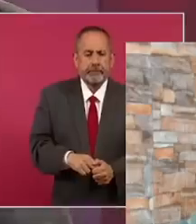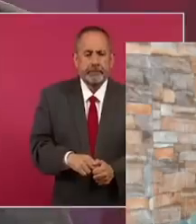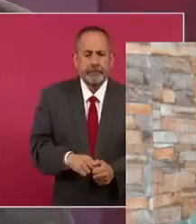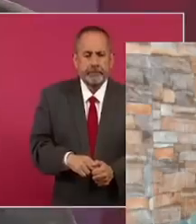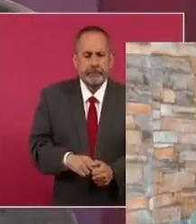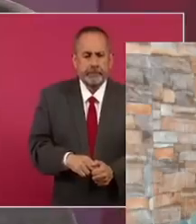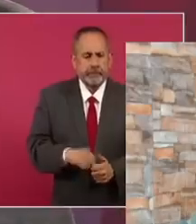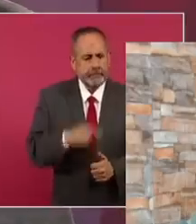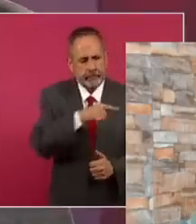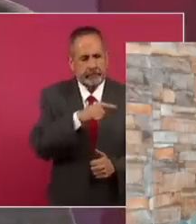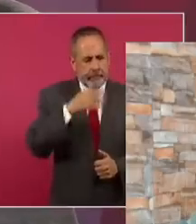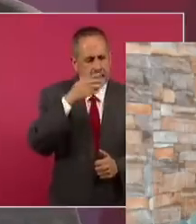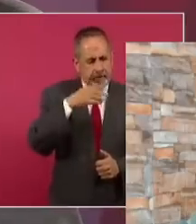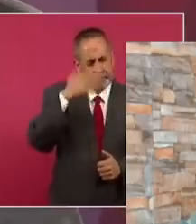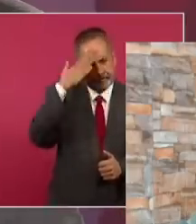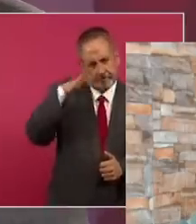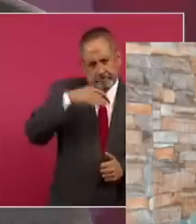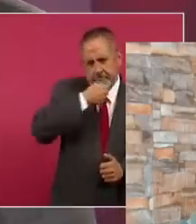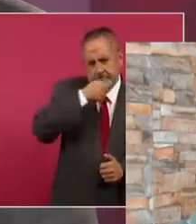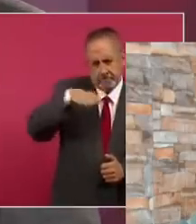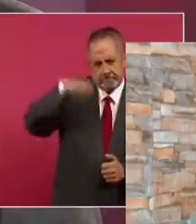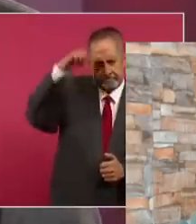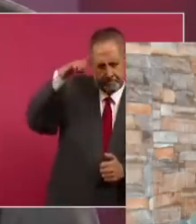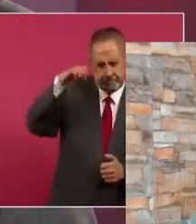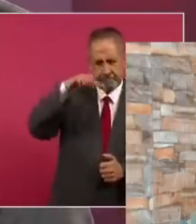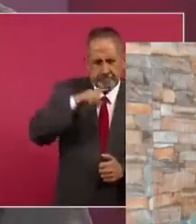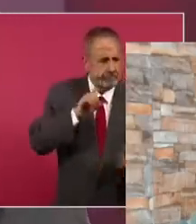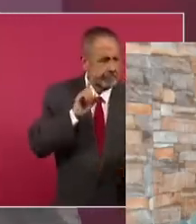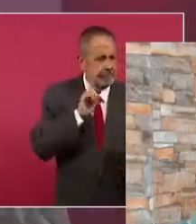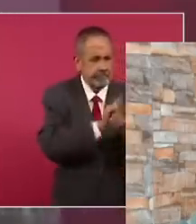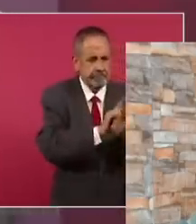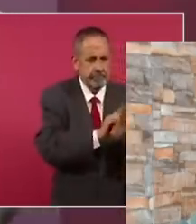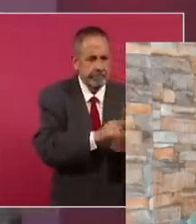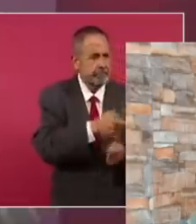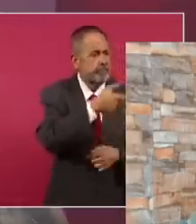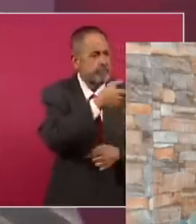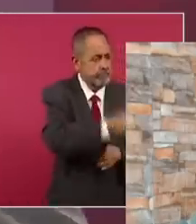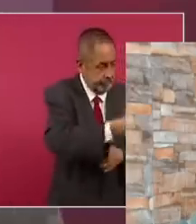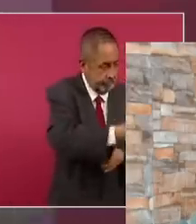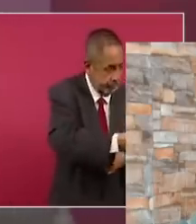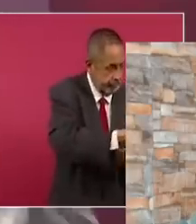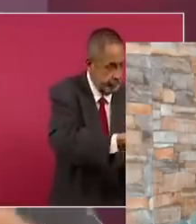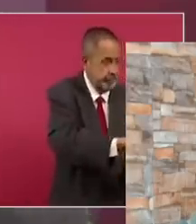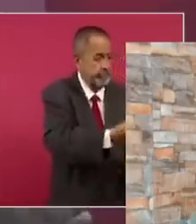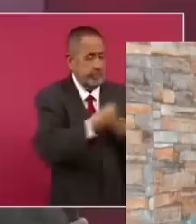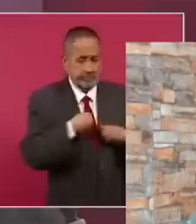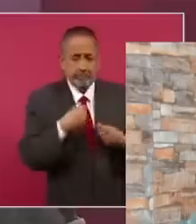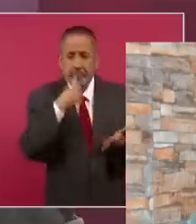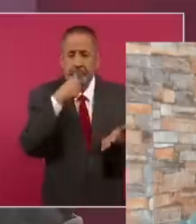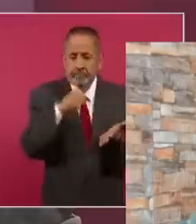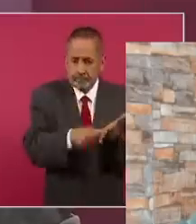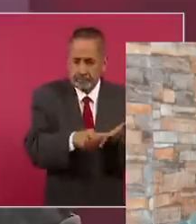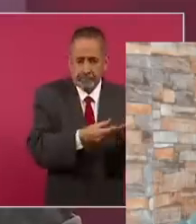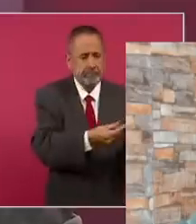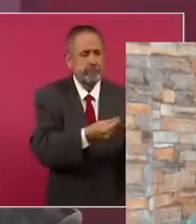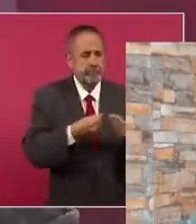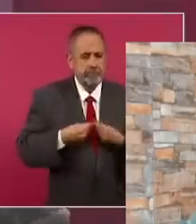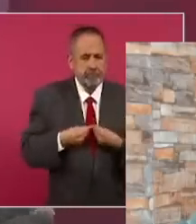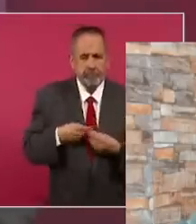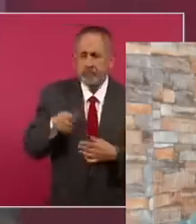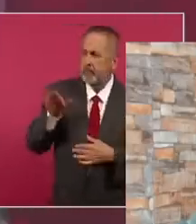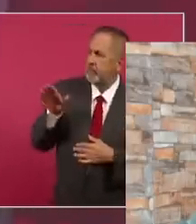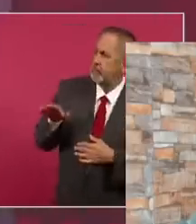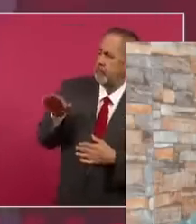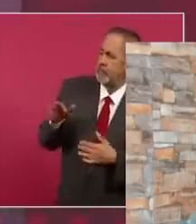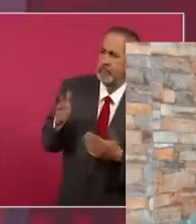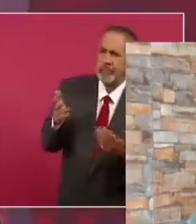porque es una señora mayor, y la saludé y me dio la carta y me dijo, es que no